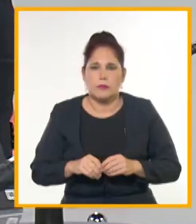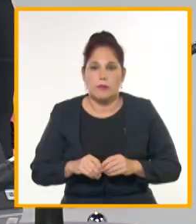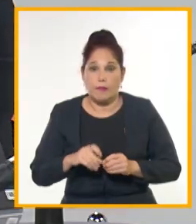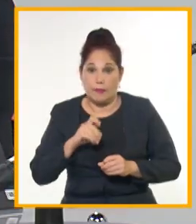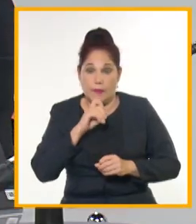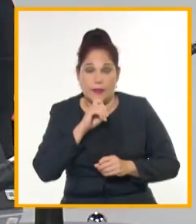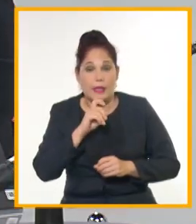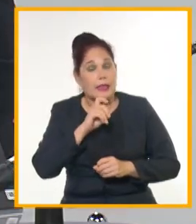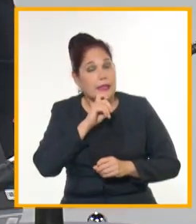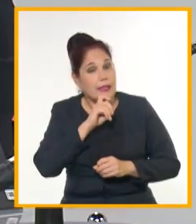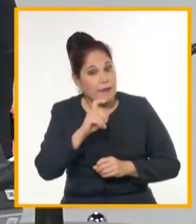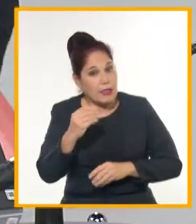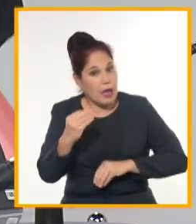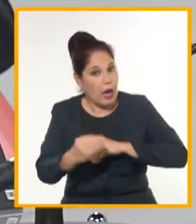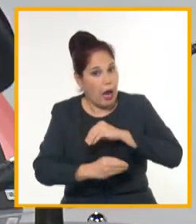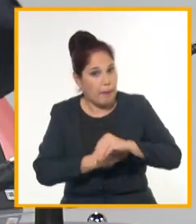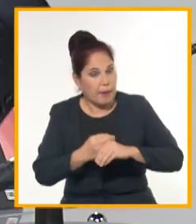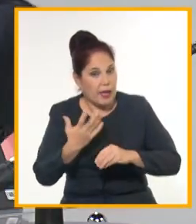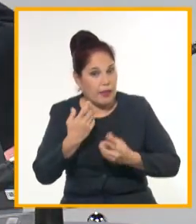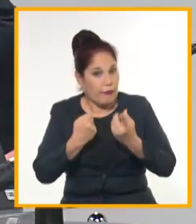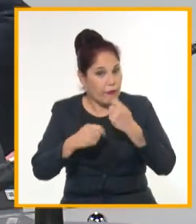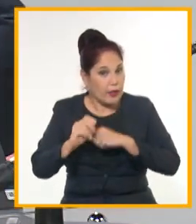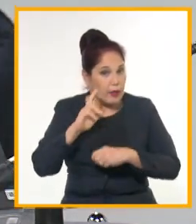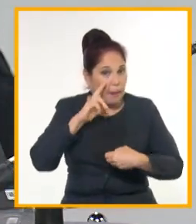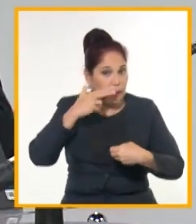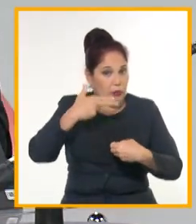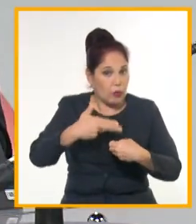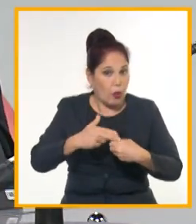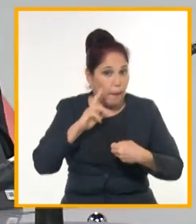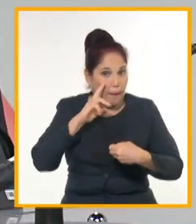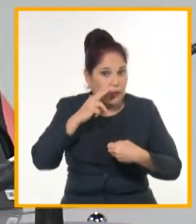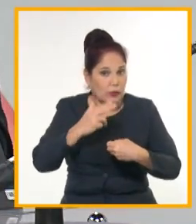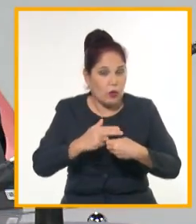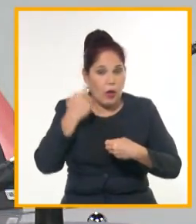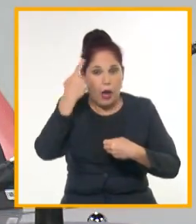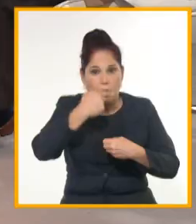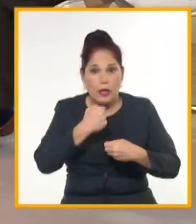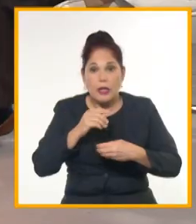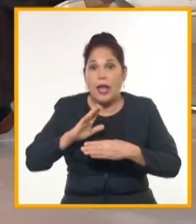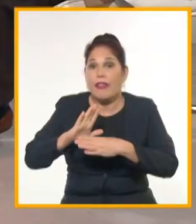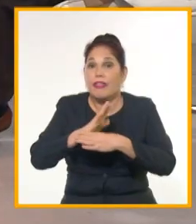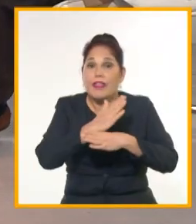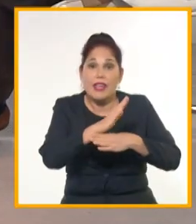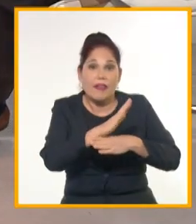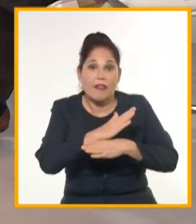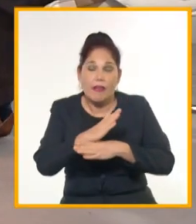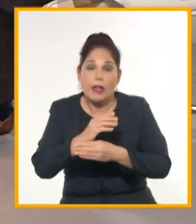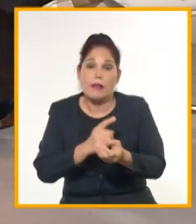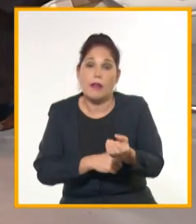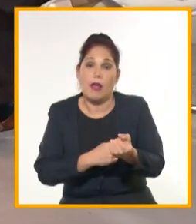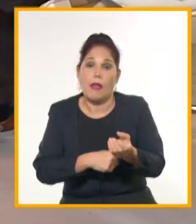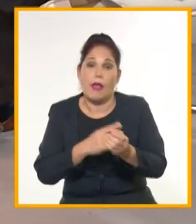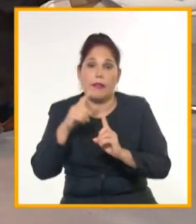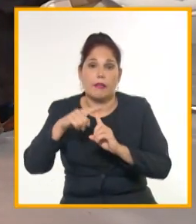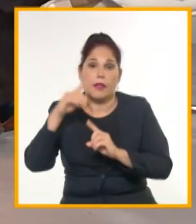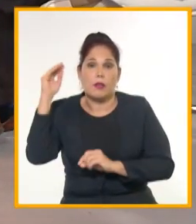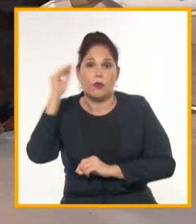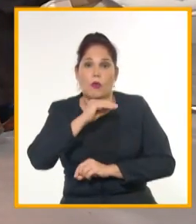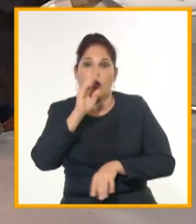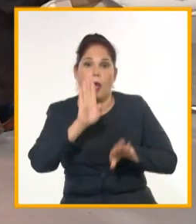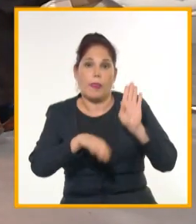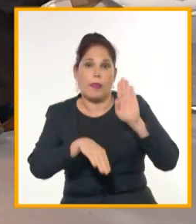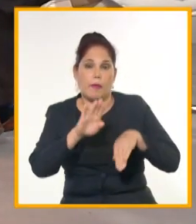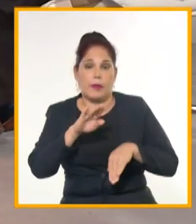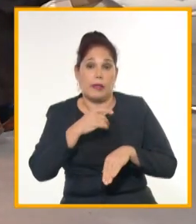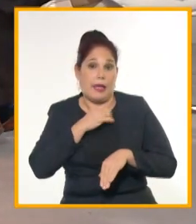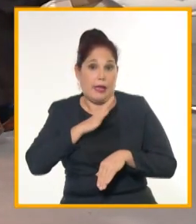cambiar de suministrador, porque cada petróleo tiene características específicas y se va adaptando una tecnología en el país para recibir ese petróleo. Es